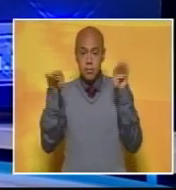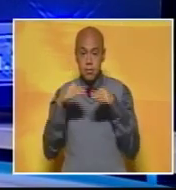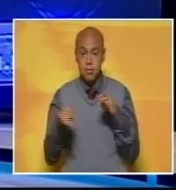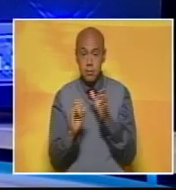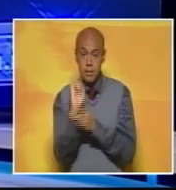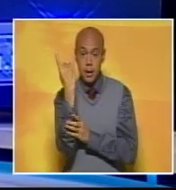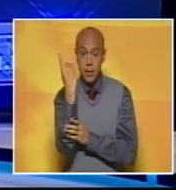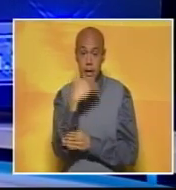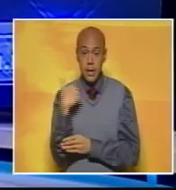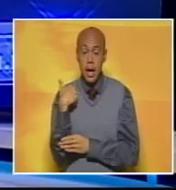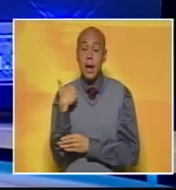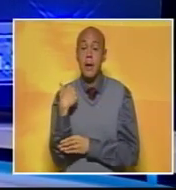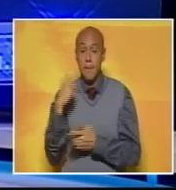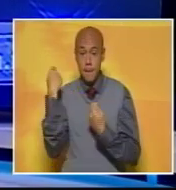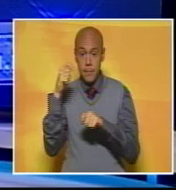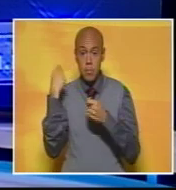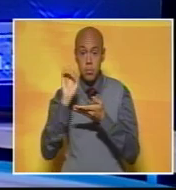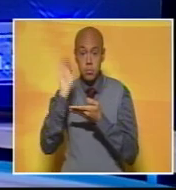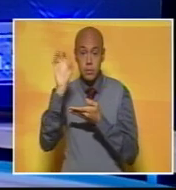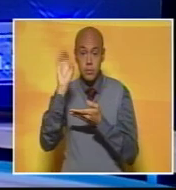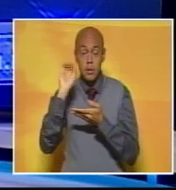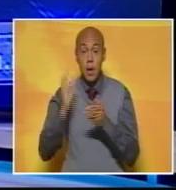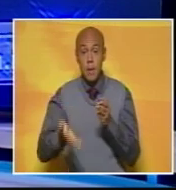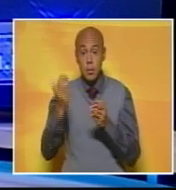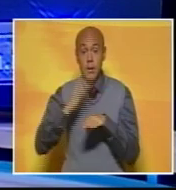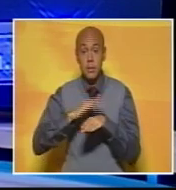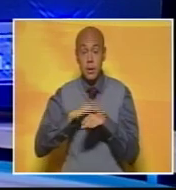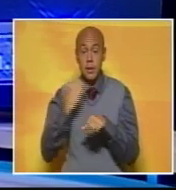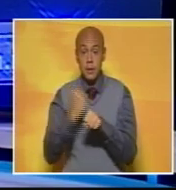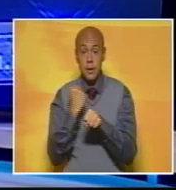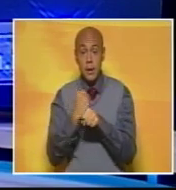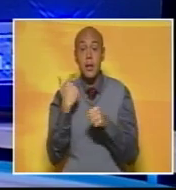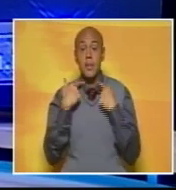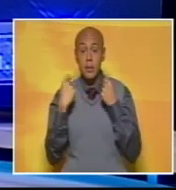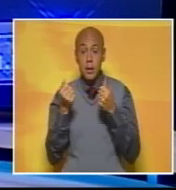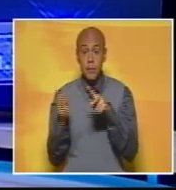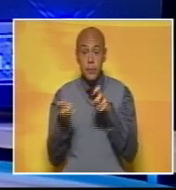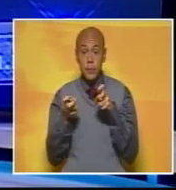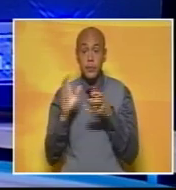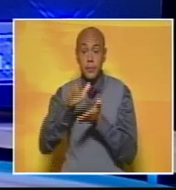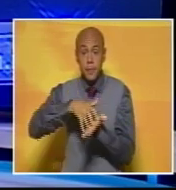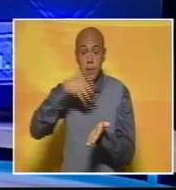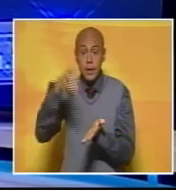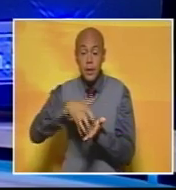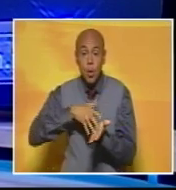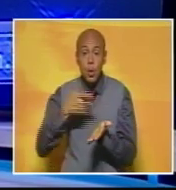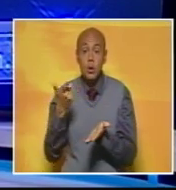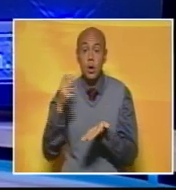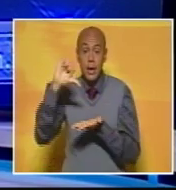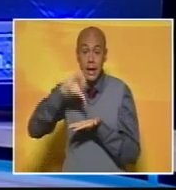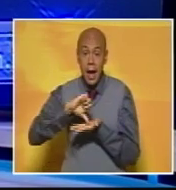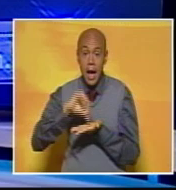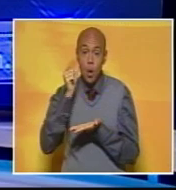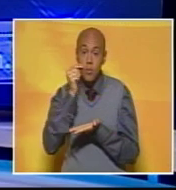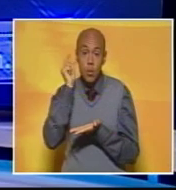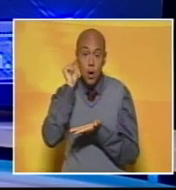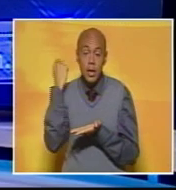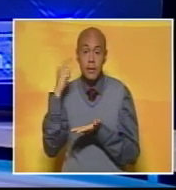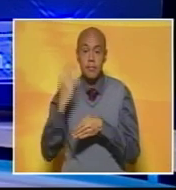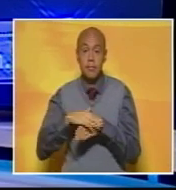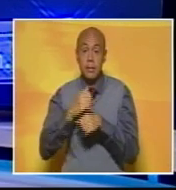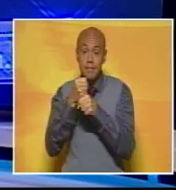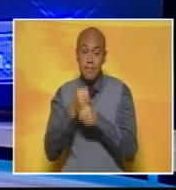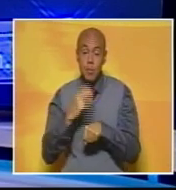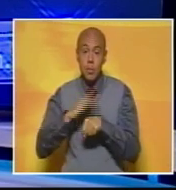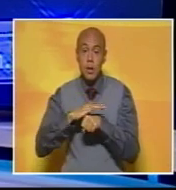espera exportar más especies costosas que son importantes para la economía de la nación. Pero los agricultores iraníes tendrán que superar las renovadas